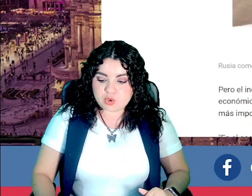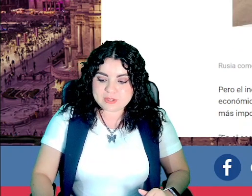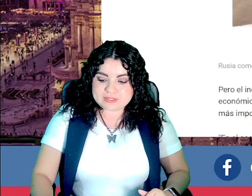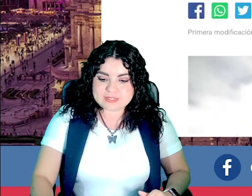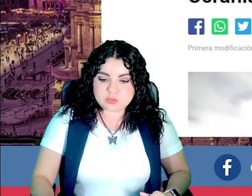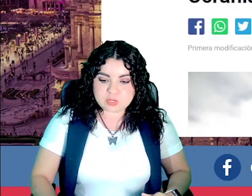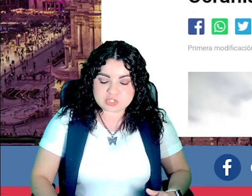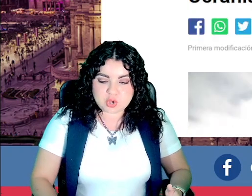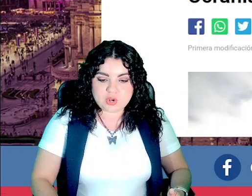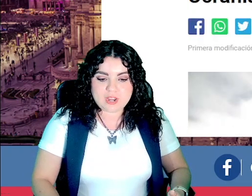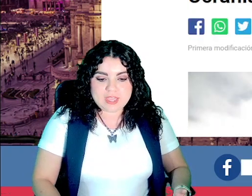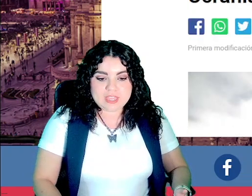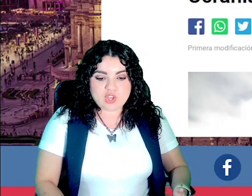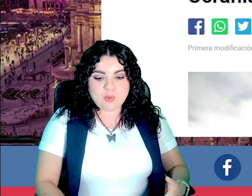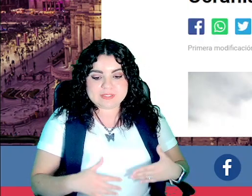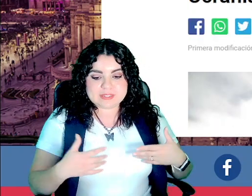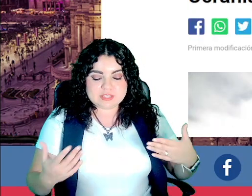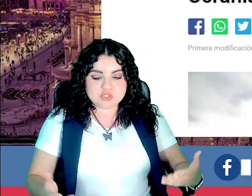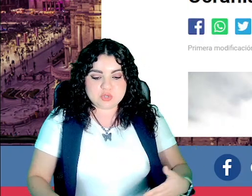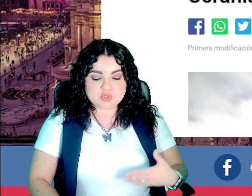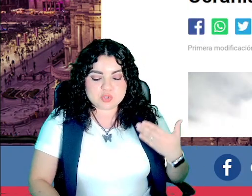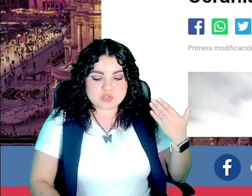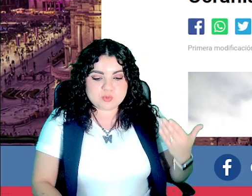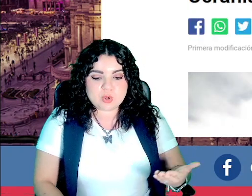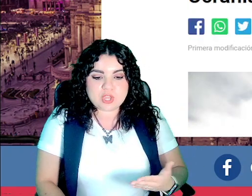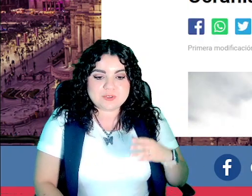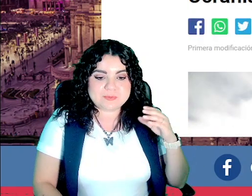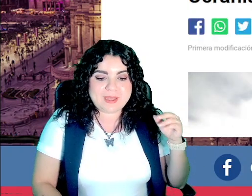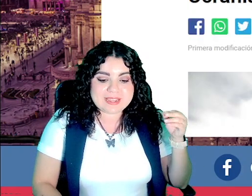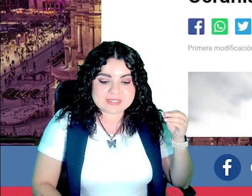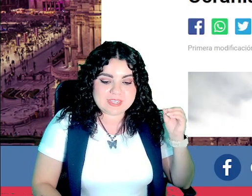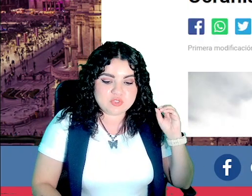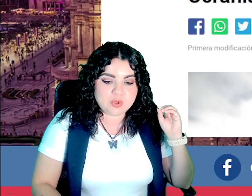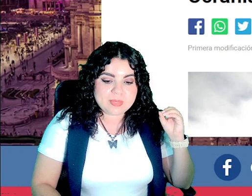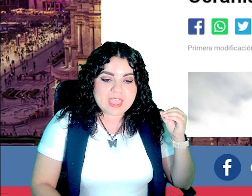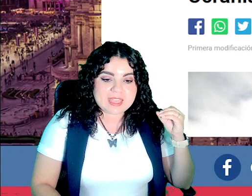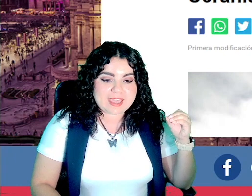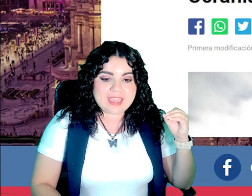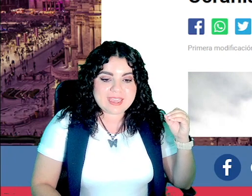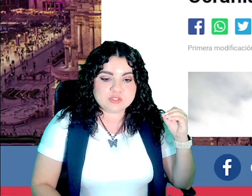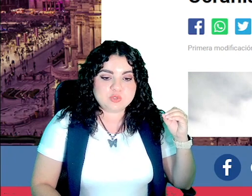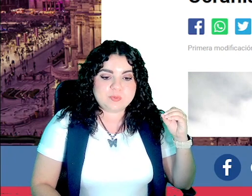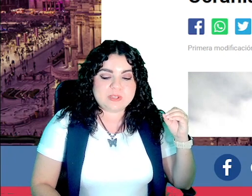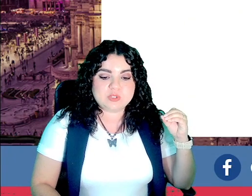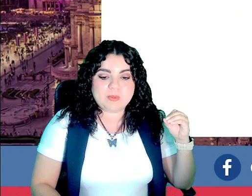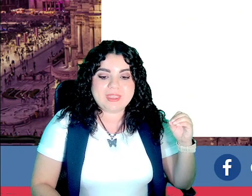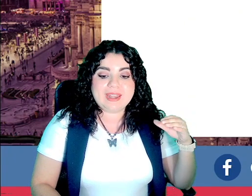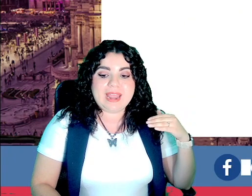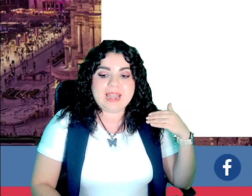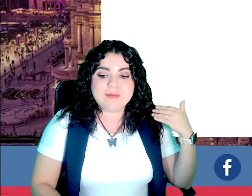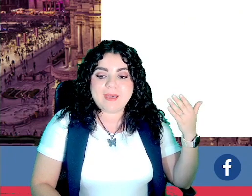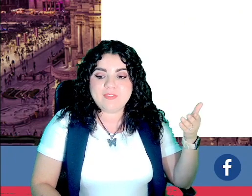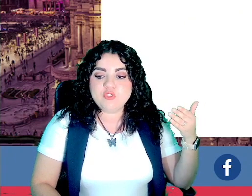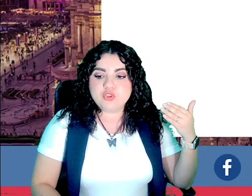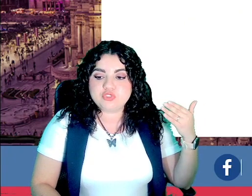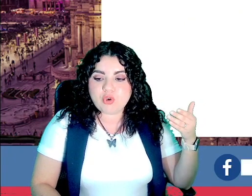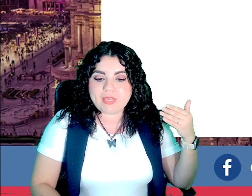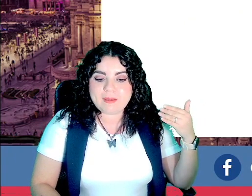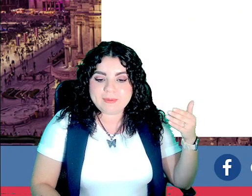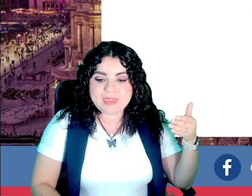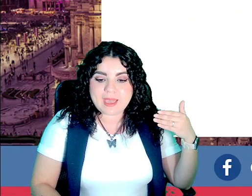pues cómo esta situación y cómo estas sanciones o estos bloqueos van haciendo que estos precios se vayan